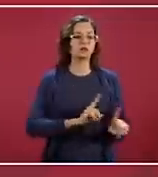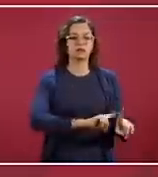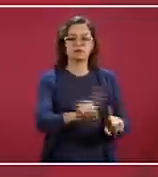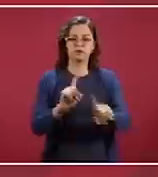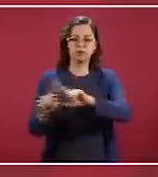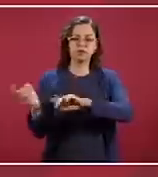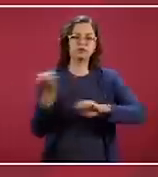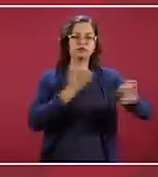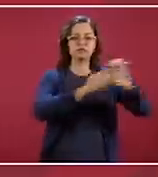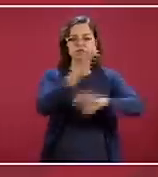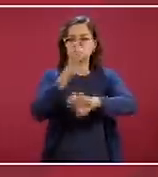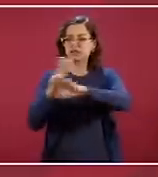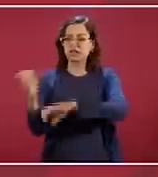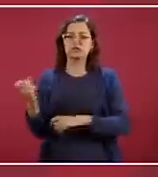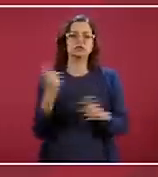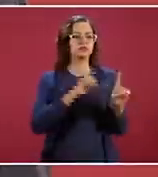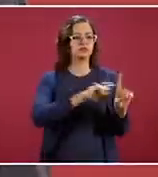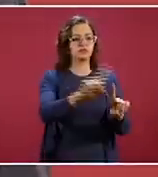en municipios,